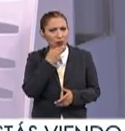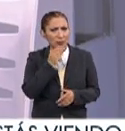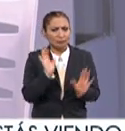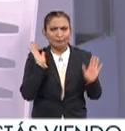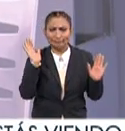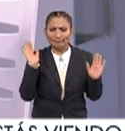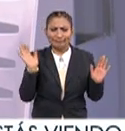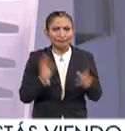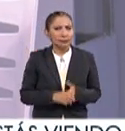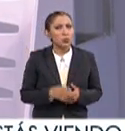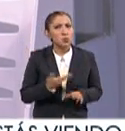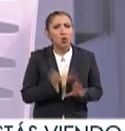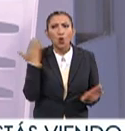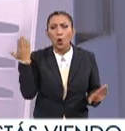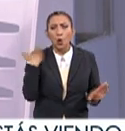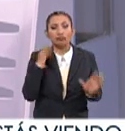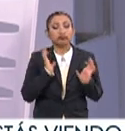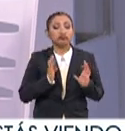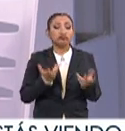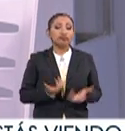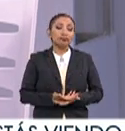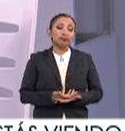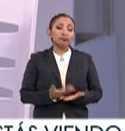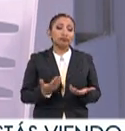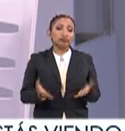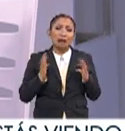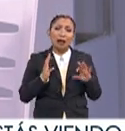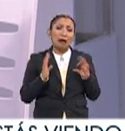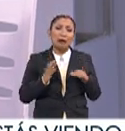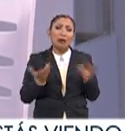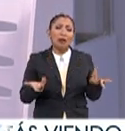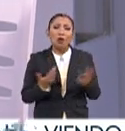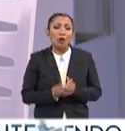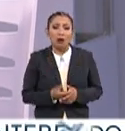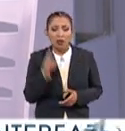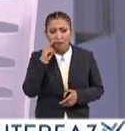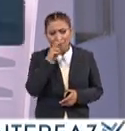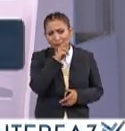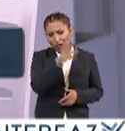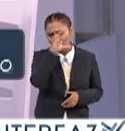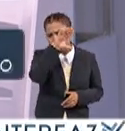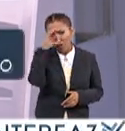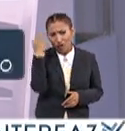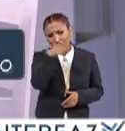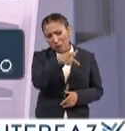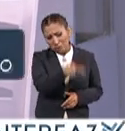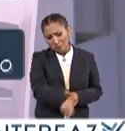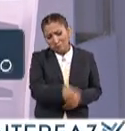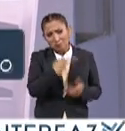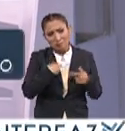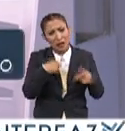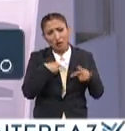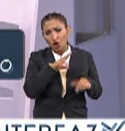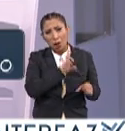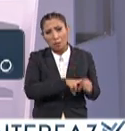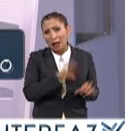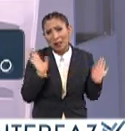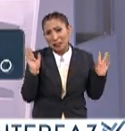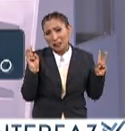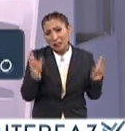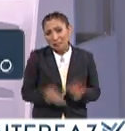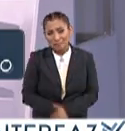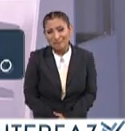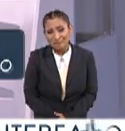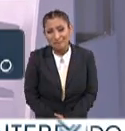tipo sensacional, muy relajado, lo han visto en las fotos, es una gente Sí. normal.